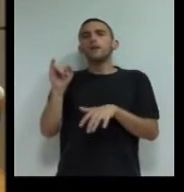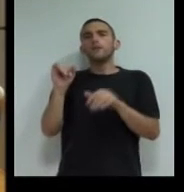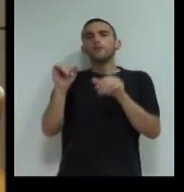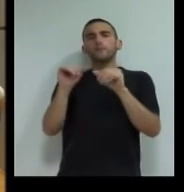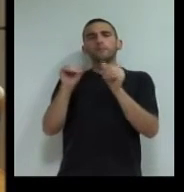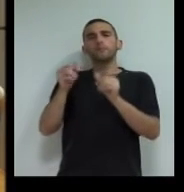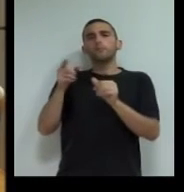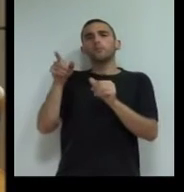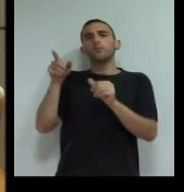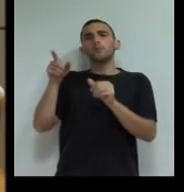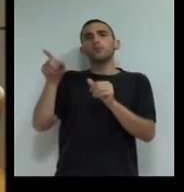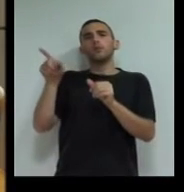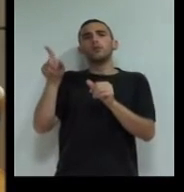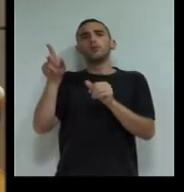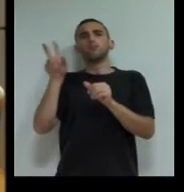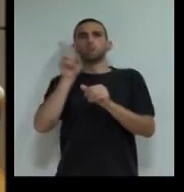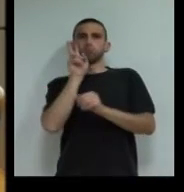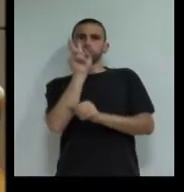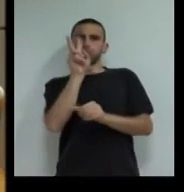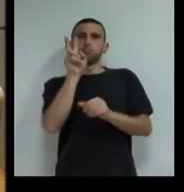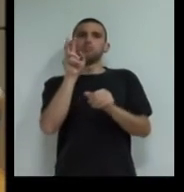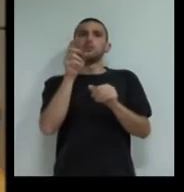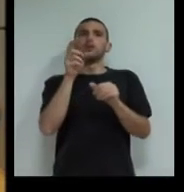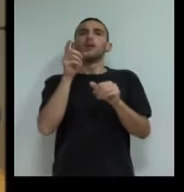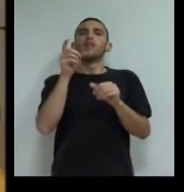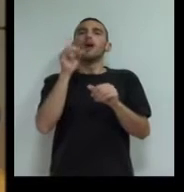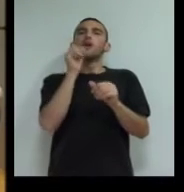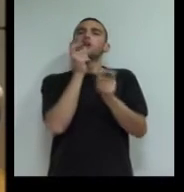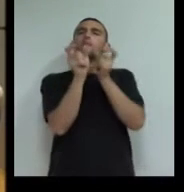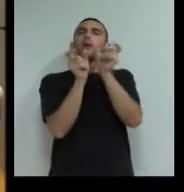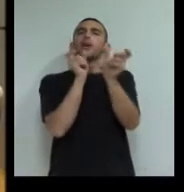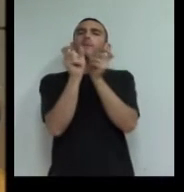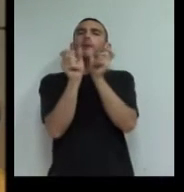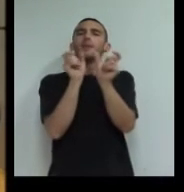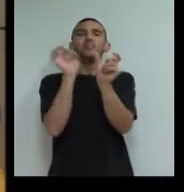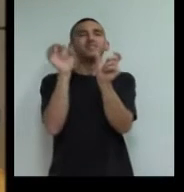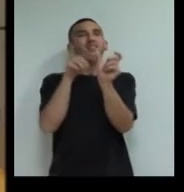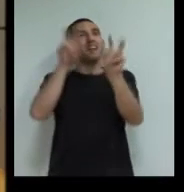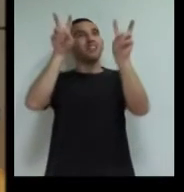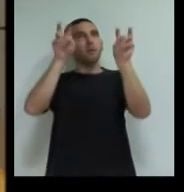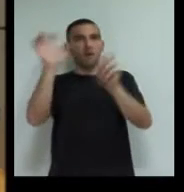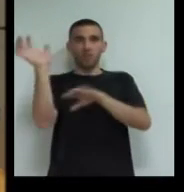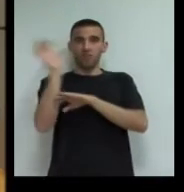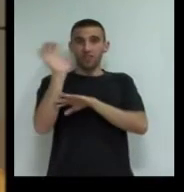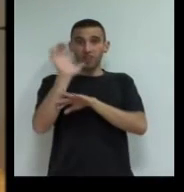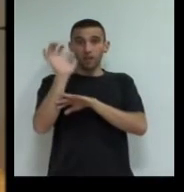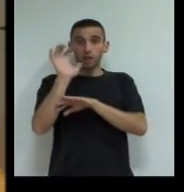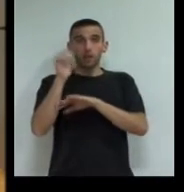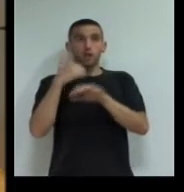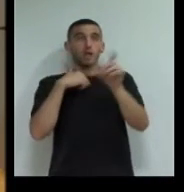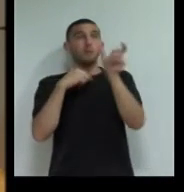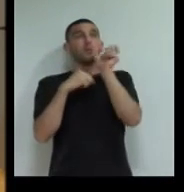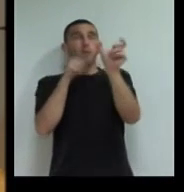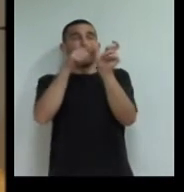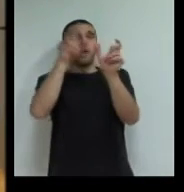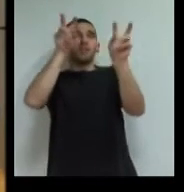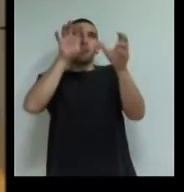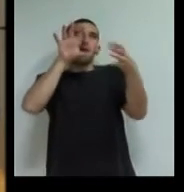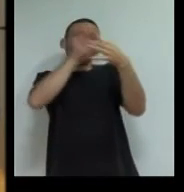la habrás escuchado, probablemente más de uno la habrán escuchado, una terminología estrictamente cinematográfica, yo me parece que no tiene